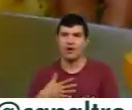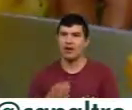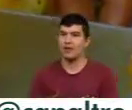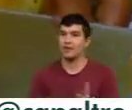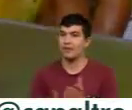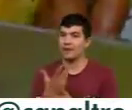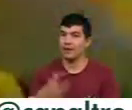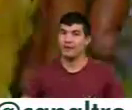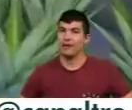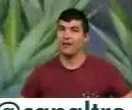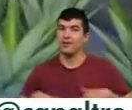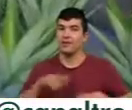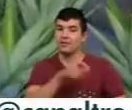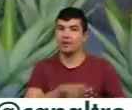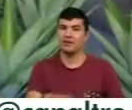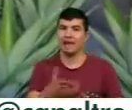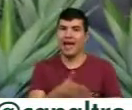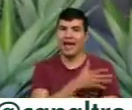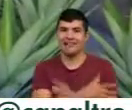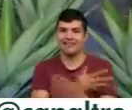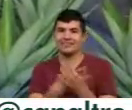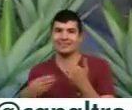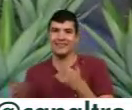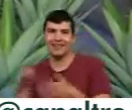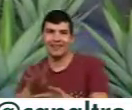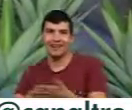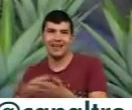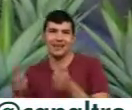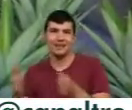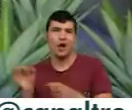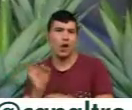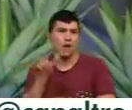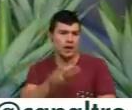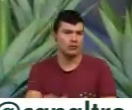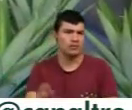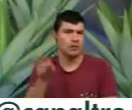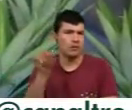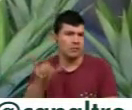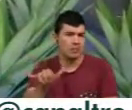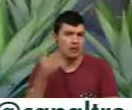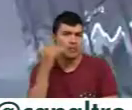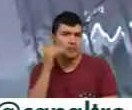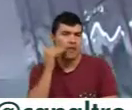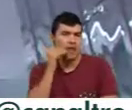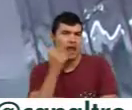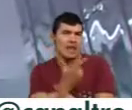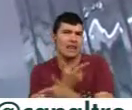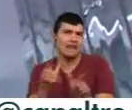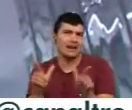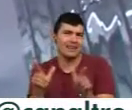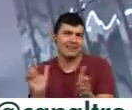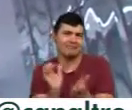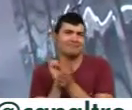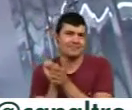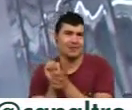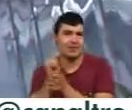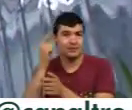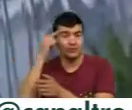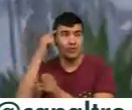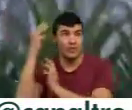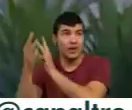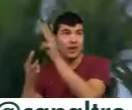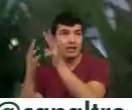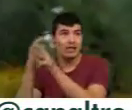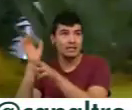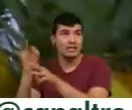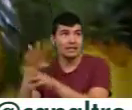nueva vida a gente que sale de la cárcel o personas que, como ella, tienen una libertad a medias, pues su mente siempre está